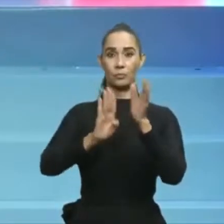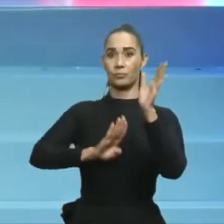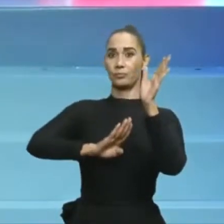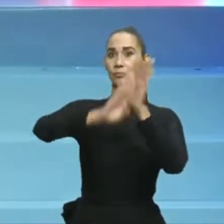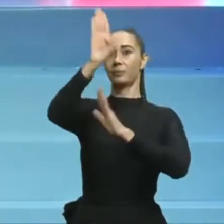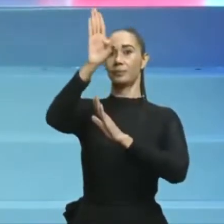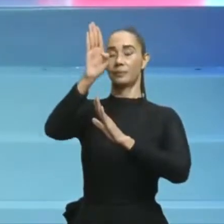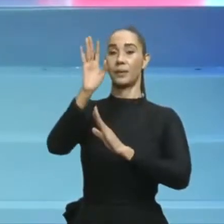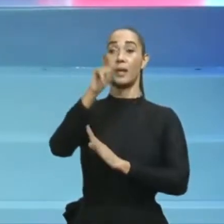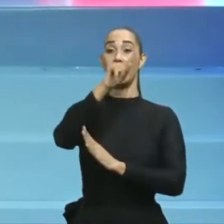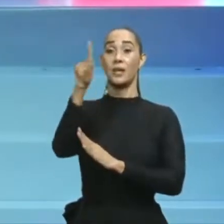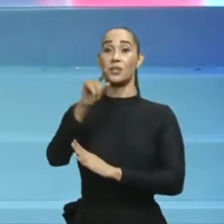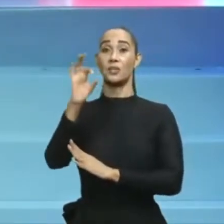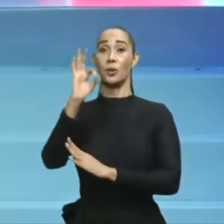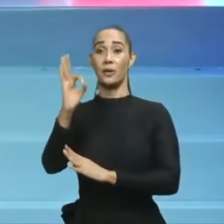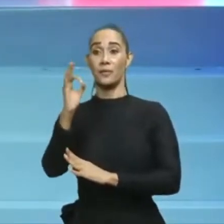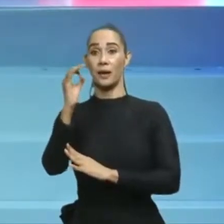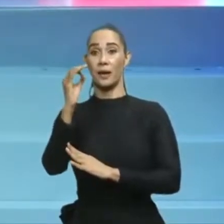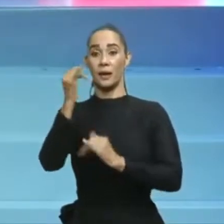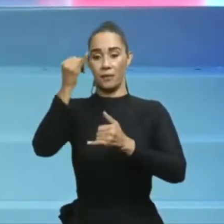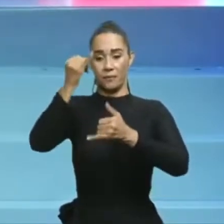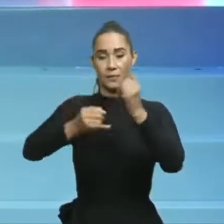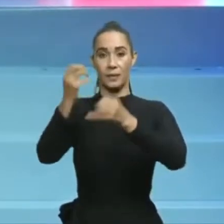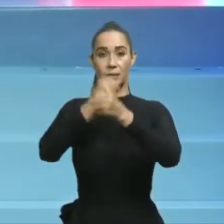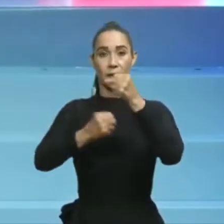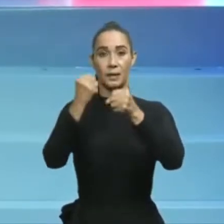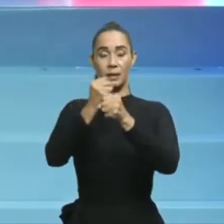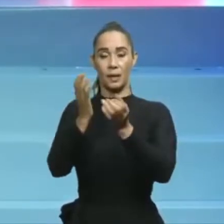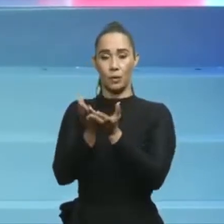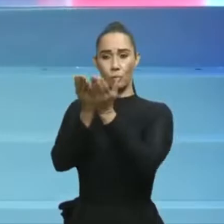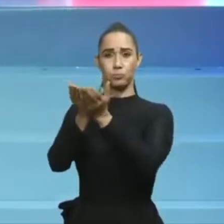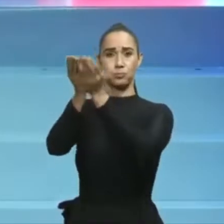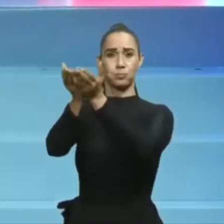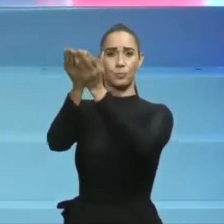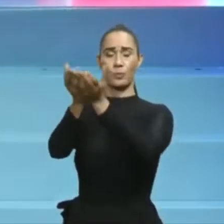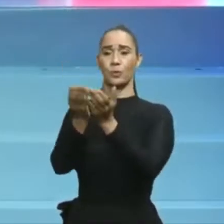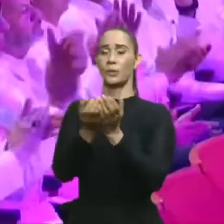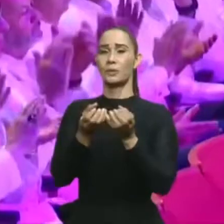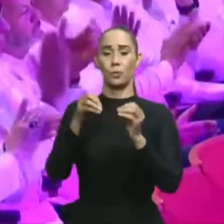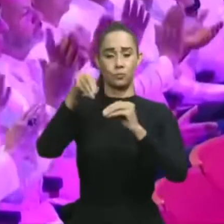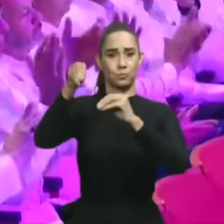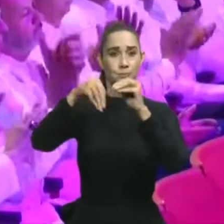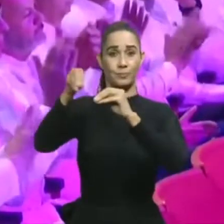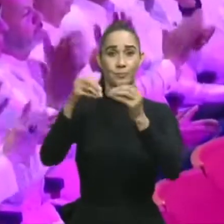se darán este año con el mejor dato de exportaciones de su historia